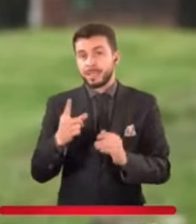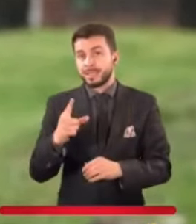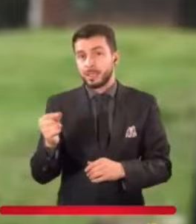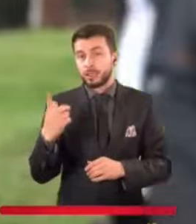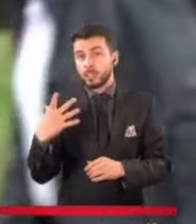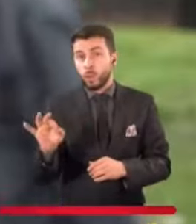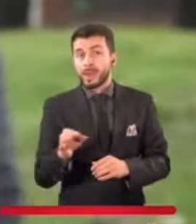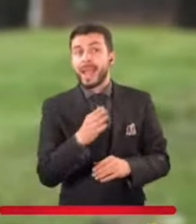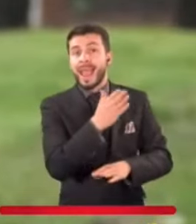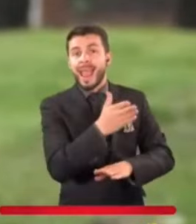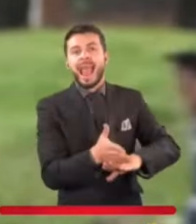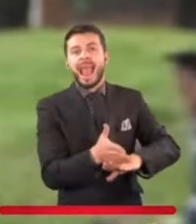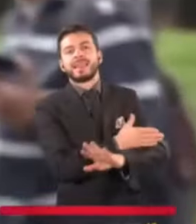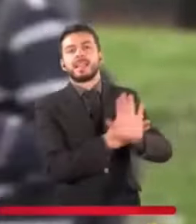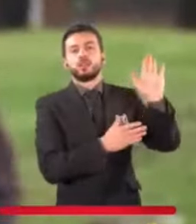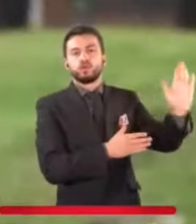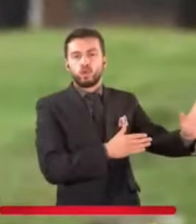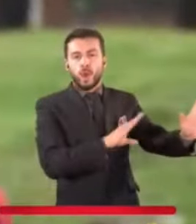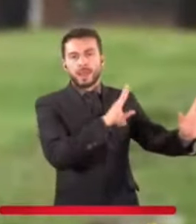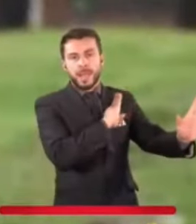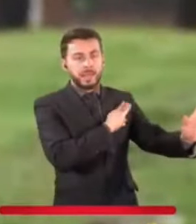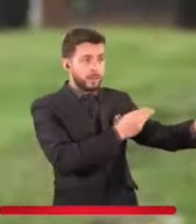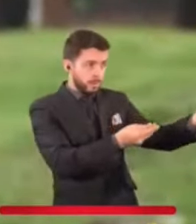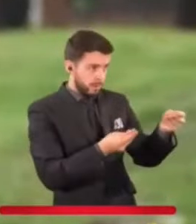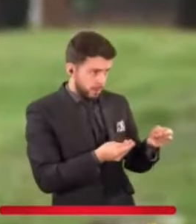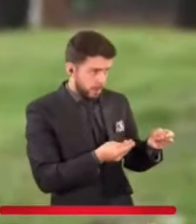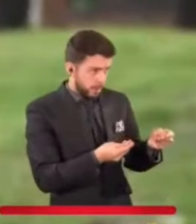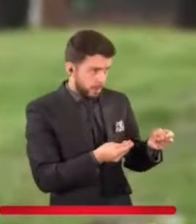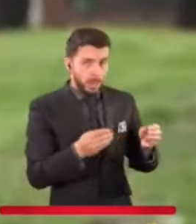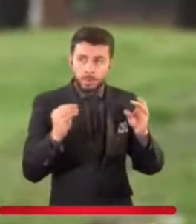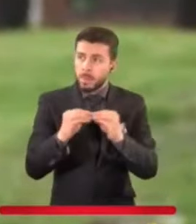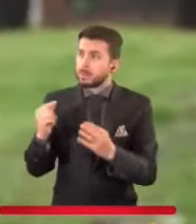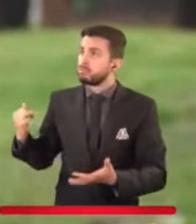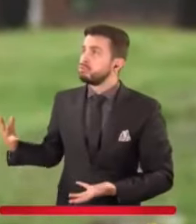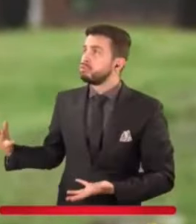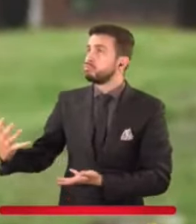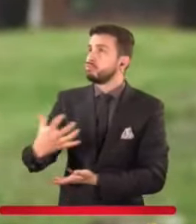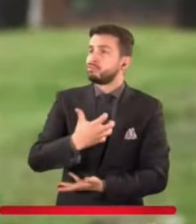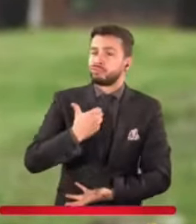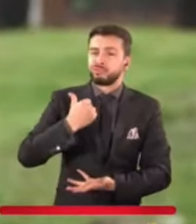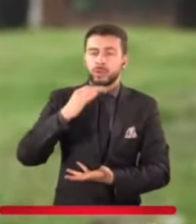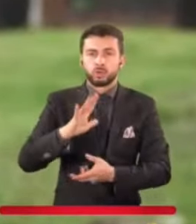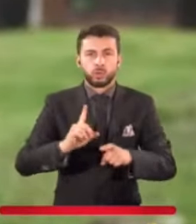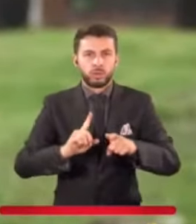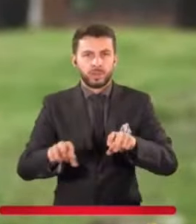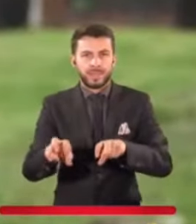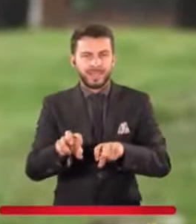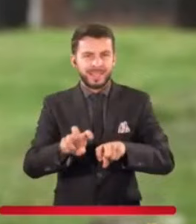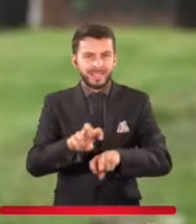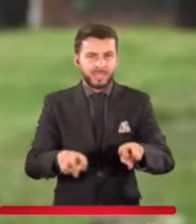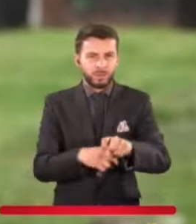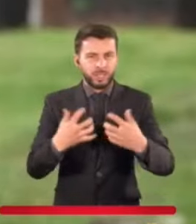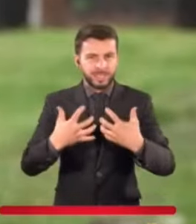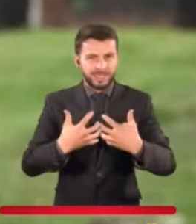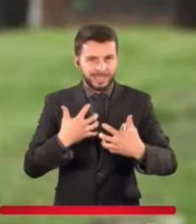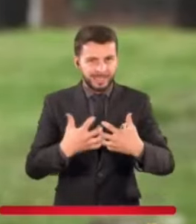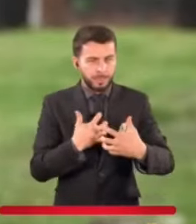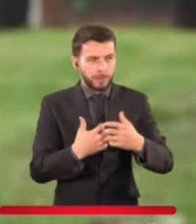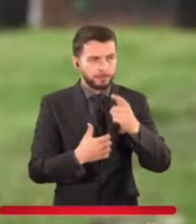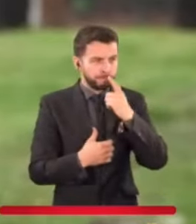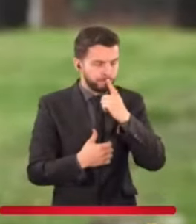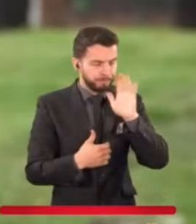como presupuestado y proyectados los ingresos que iba a tener la ciudad por cuenta del sistema de transporte. Nosotros nos pusimos una tarea a